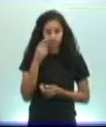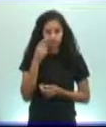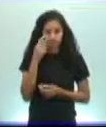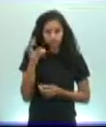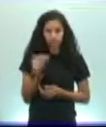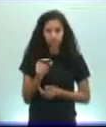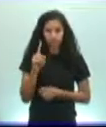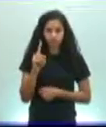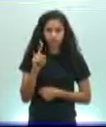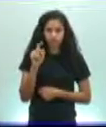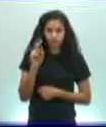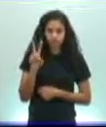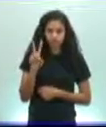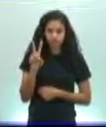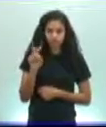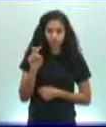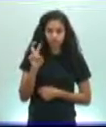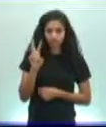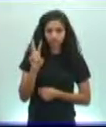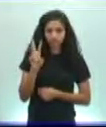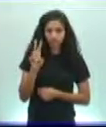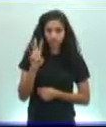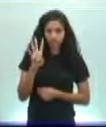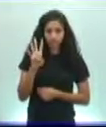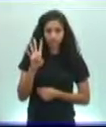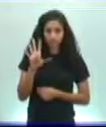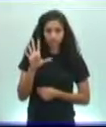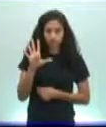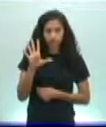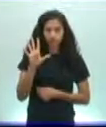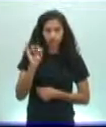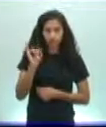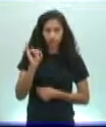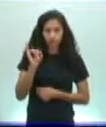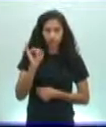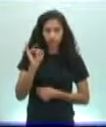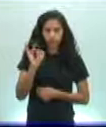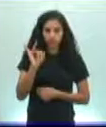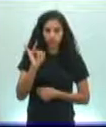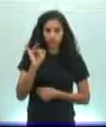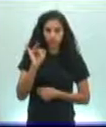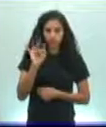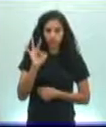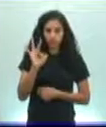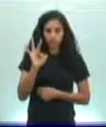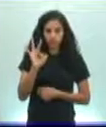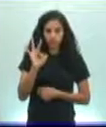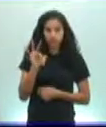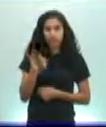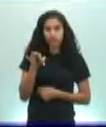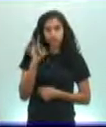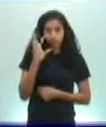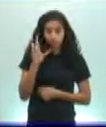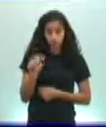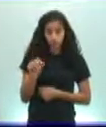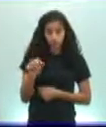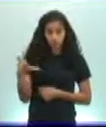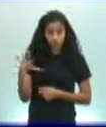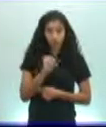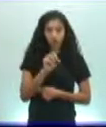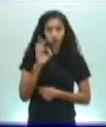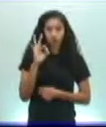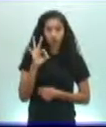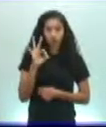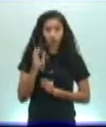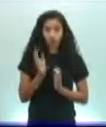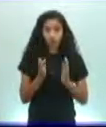tenemos. 1, 2, 3, 4, 5, 6, 7, 8. En total, un cubo